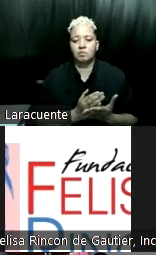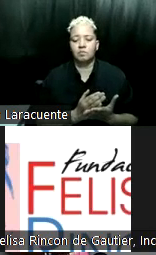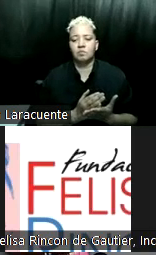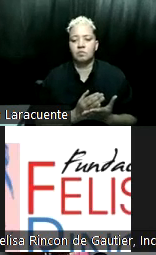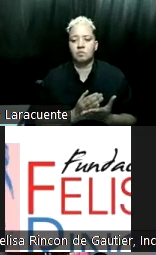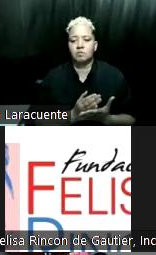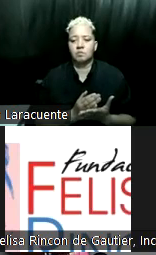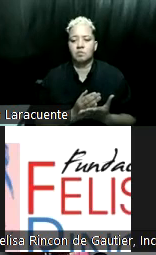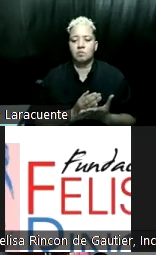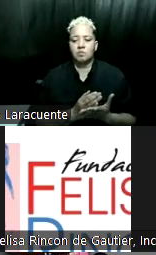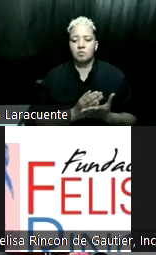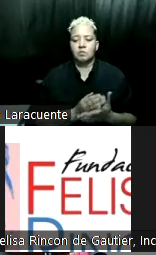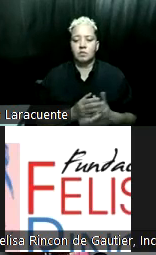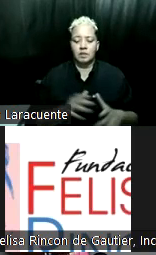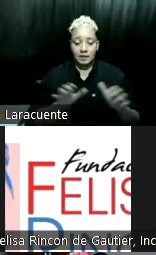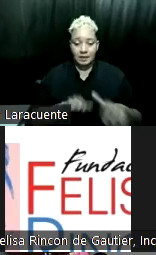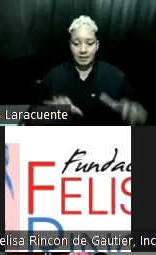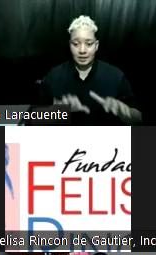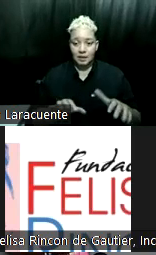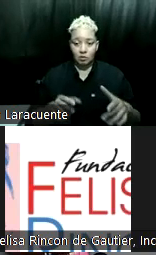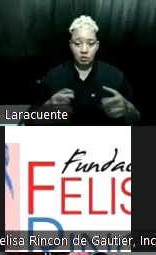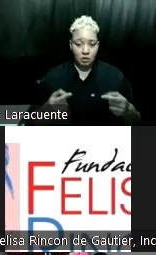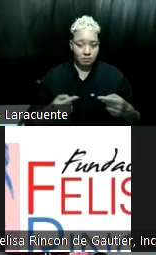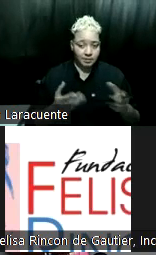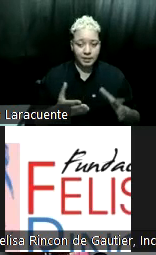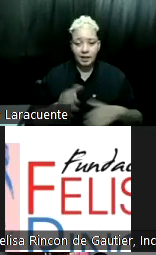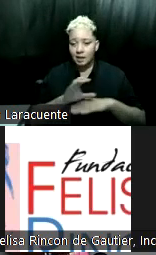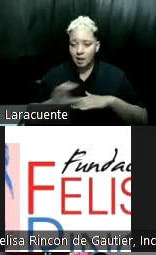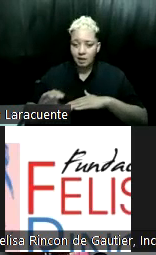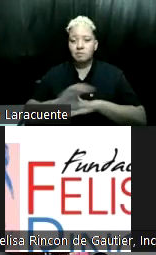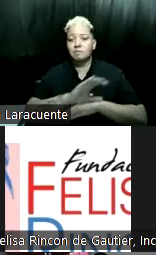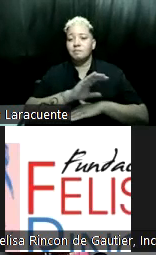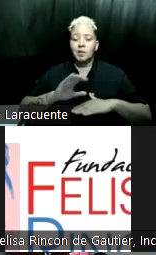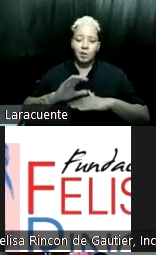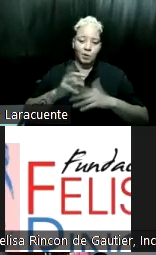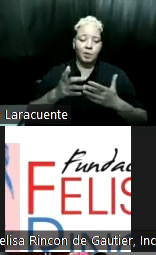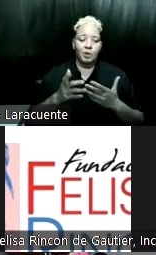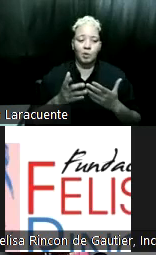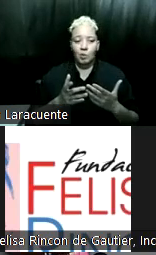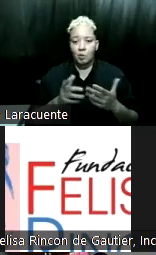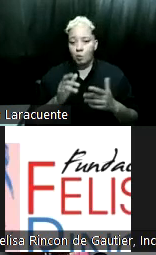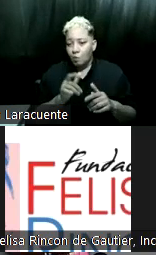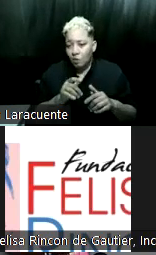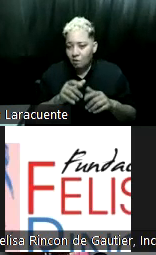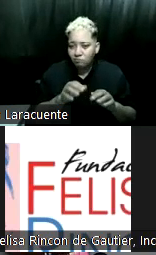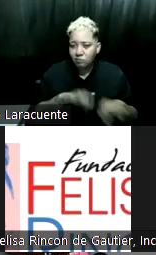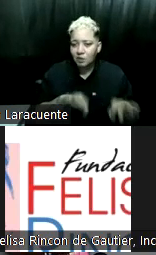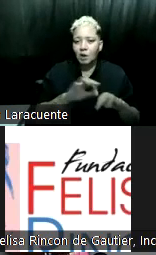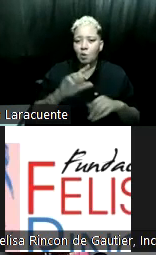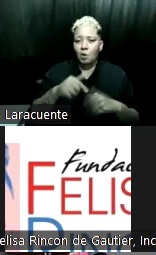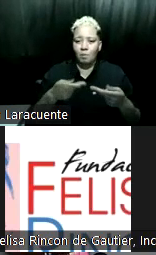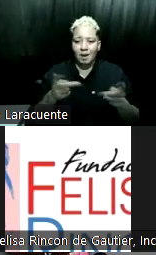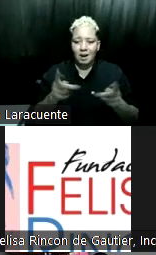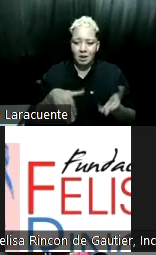estos grandes jugadores que hicieron de esa rivalidad en el Caribe una muy particular. Luego más o menos llega a Panamá,